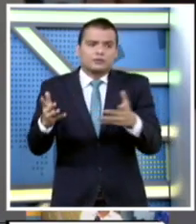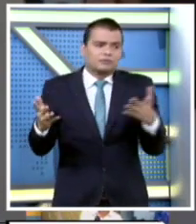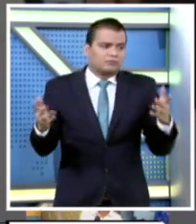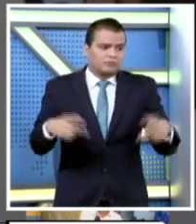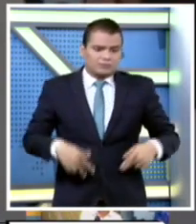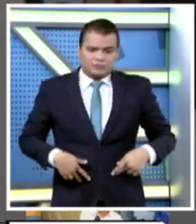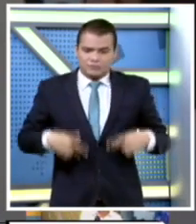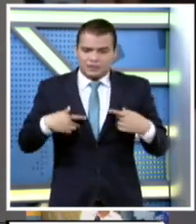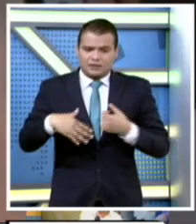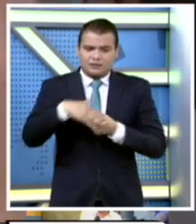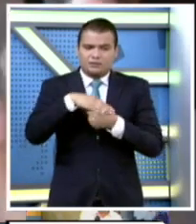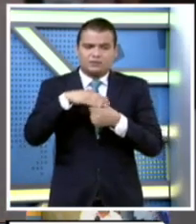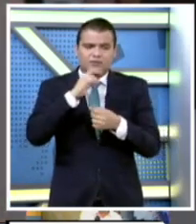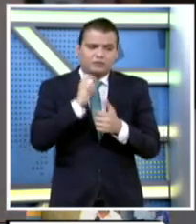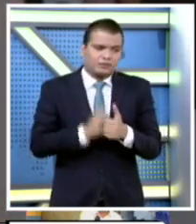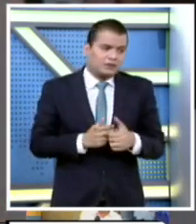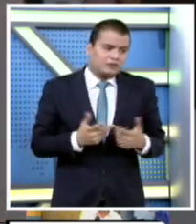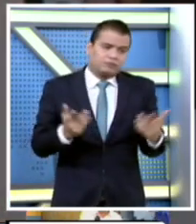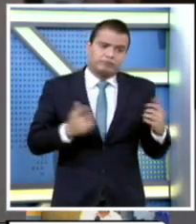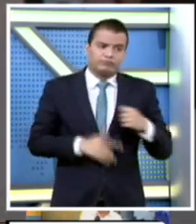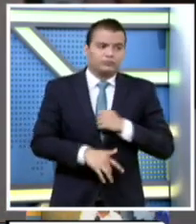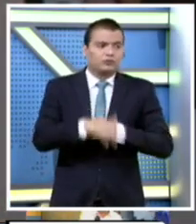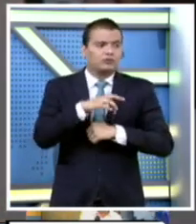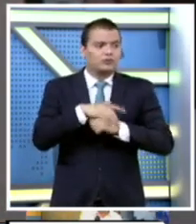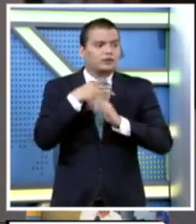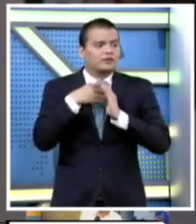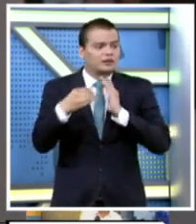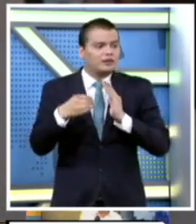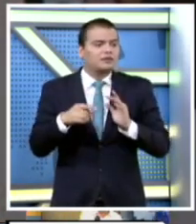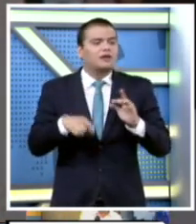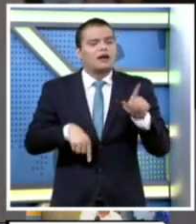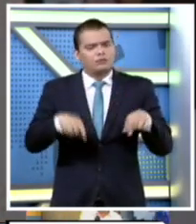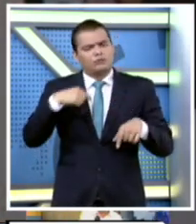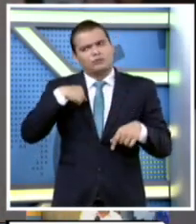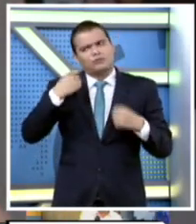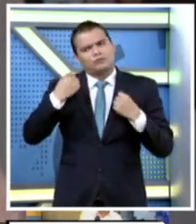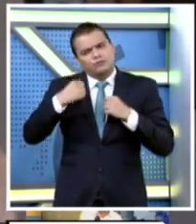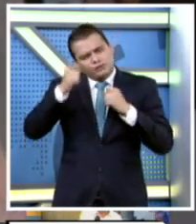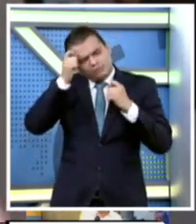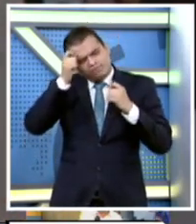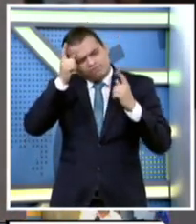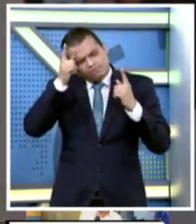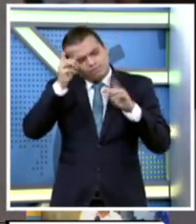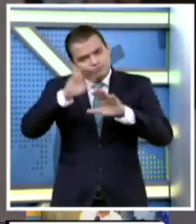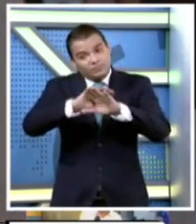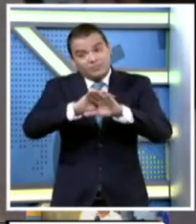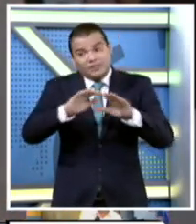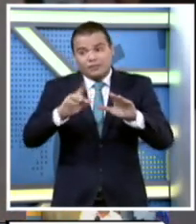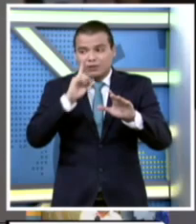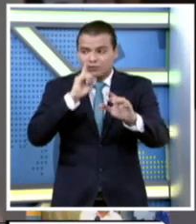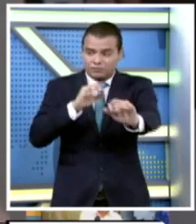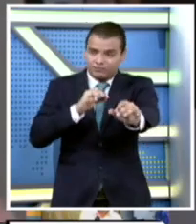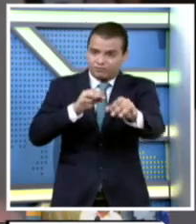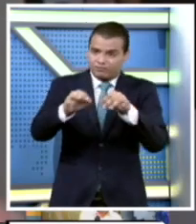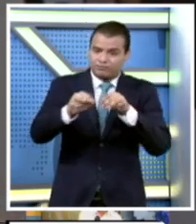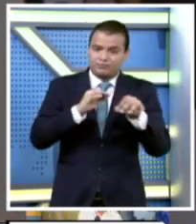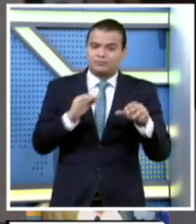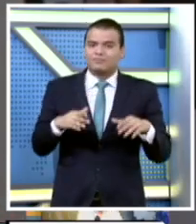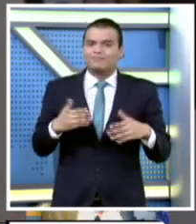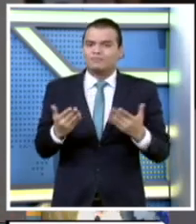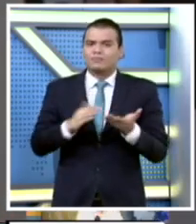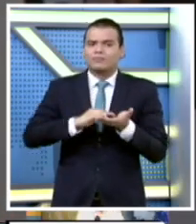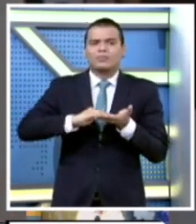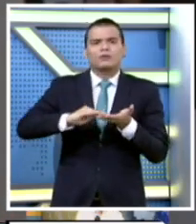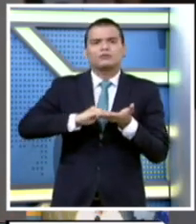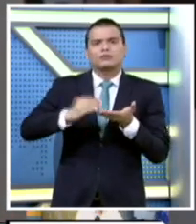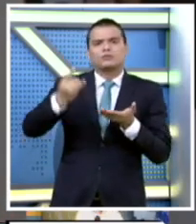salir. Yo todo trato de comprenderlo, pero debo explicar que para poder revertir las posibilidades de